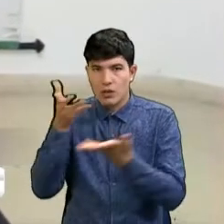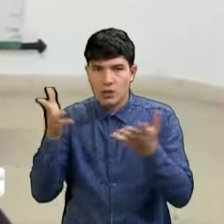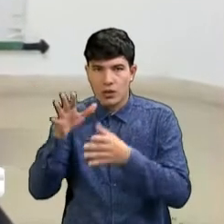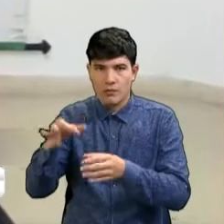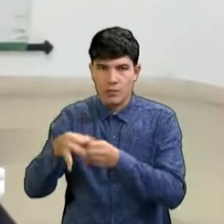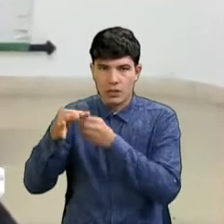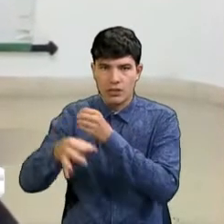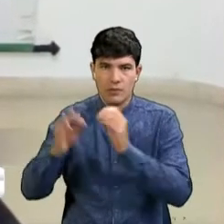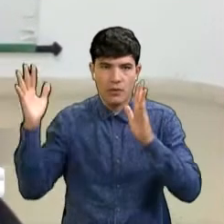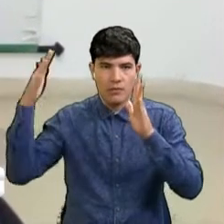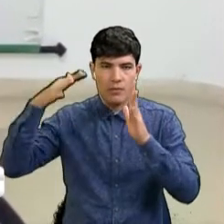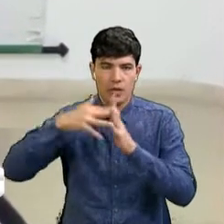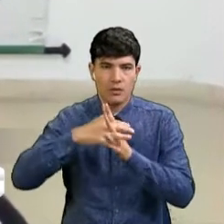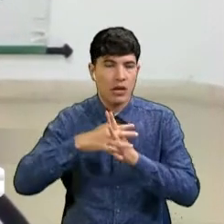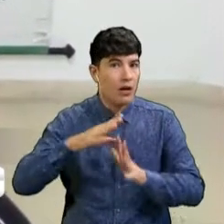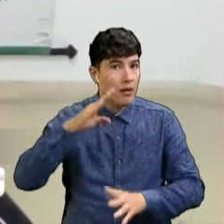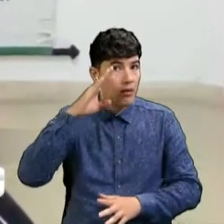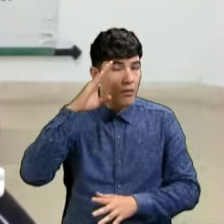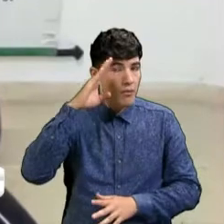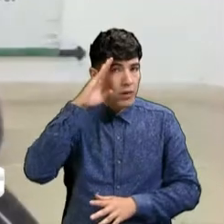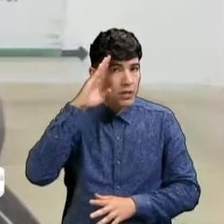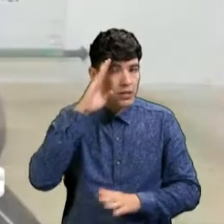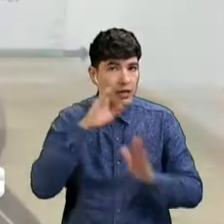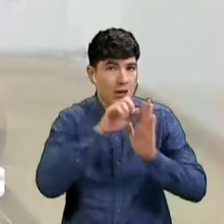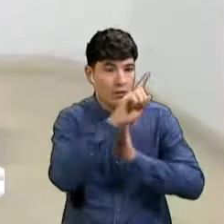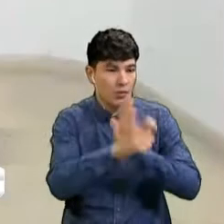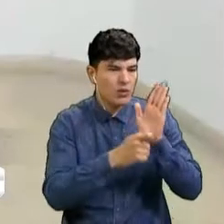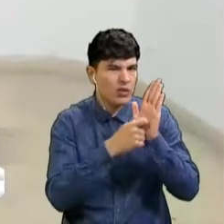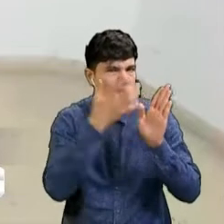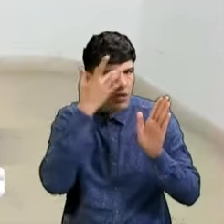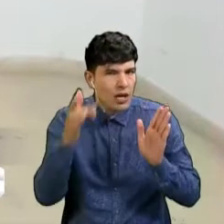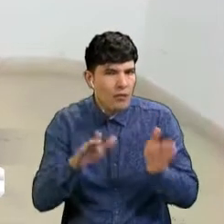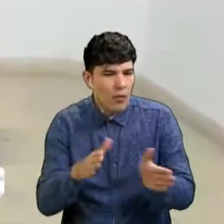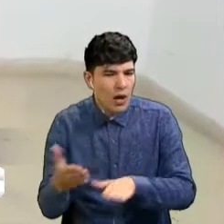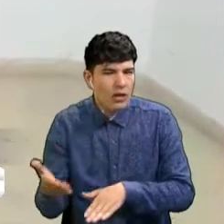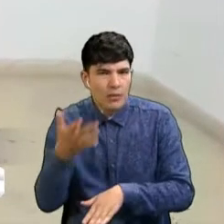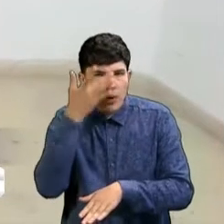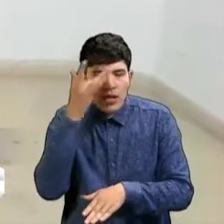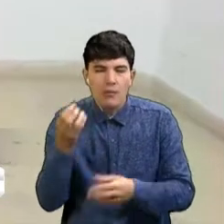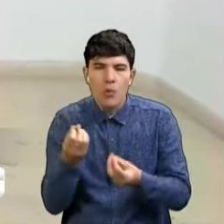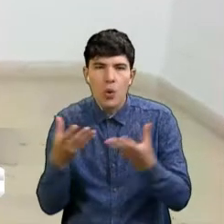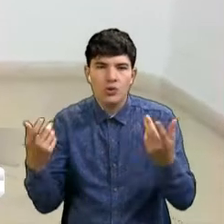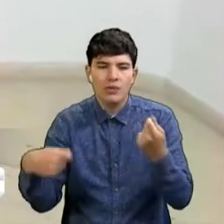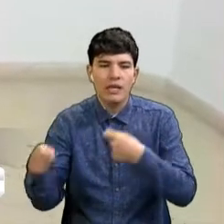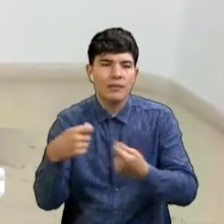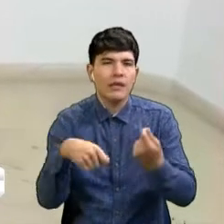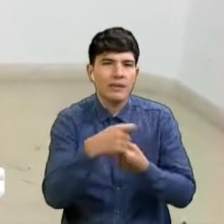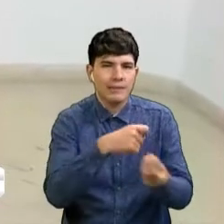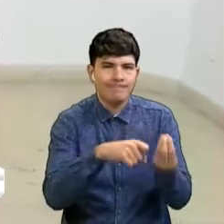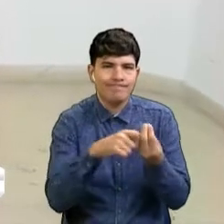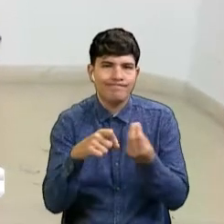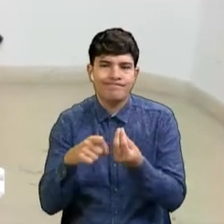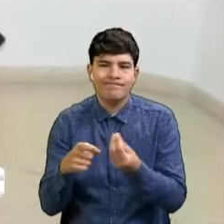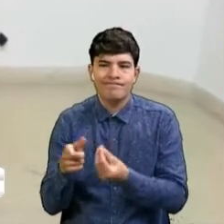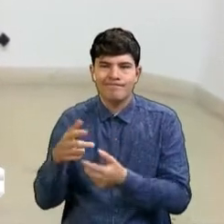Las autoridades manejan la hipótesis que la muerte pudo presentarse por narcomenudeo. El capturado